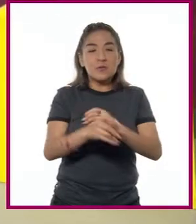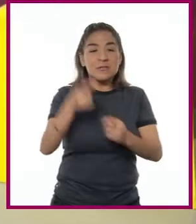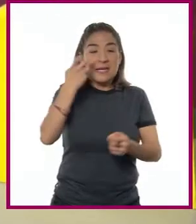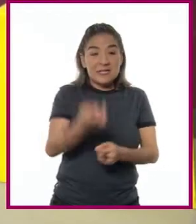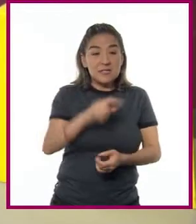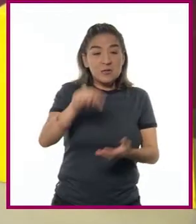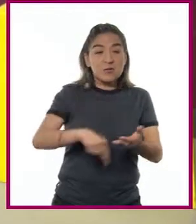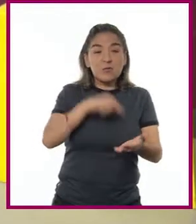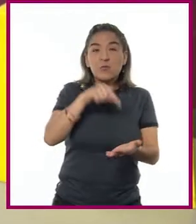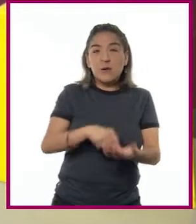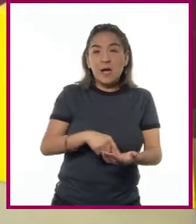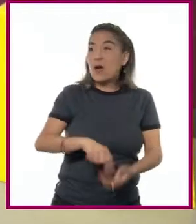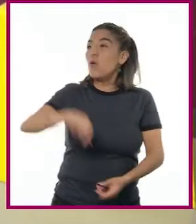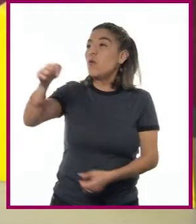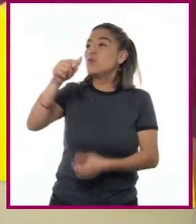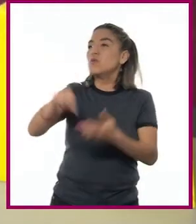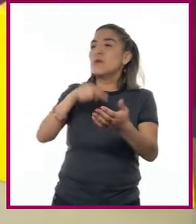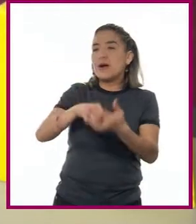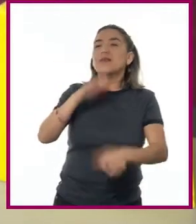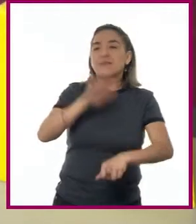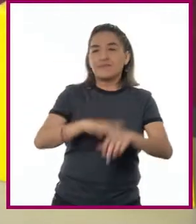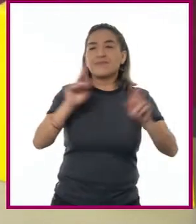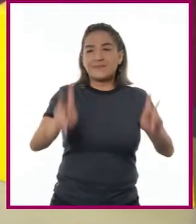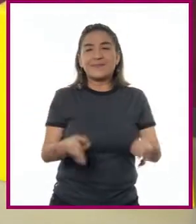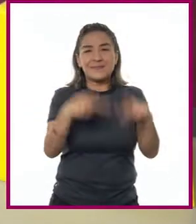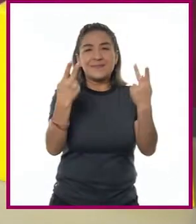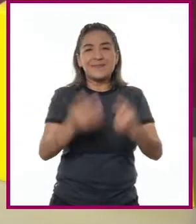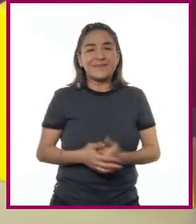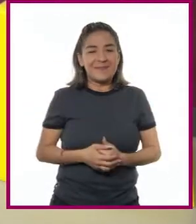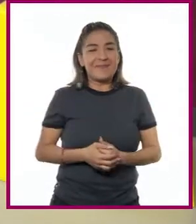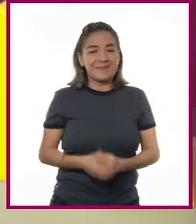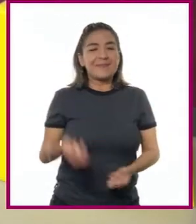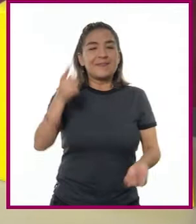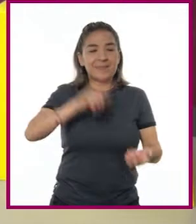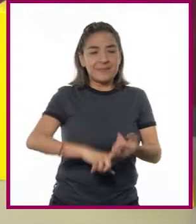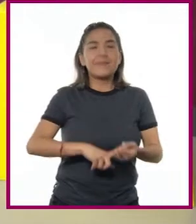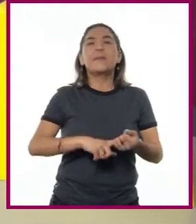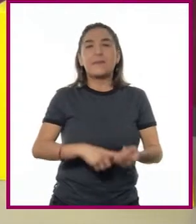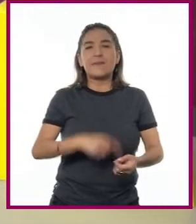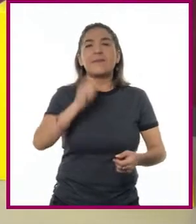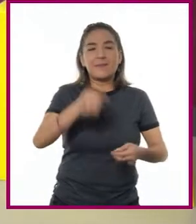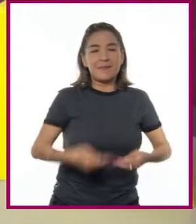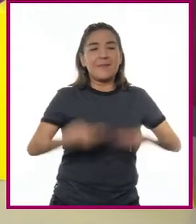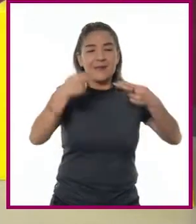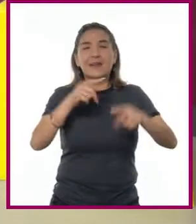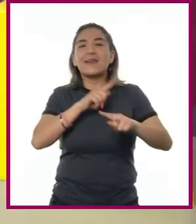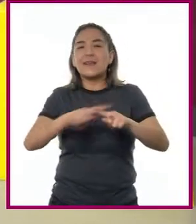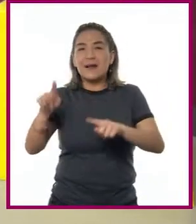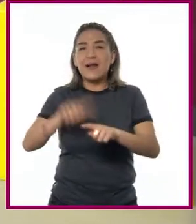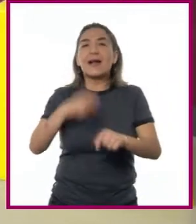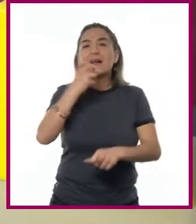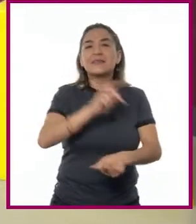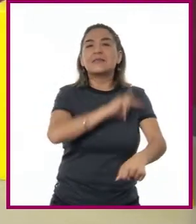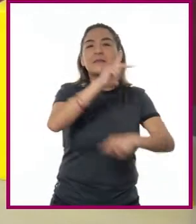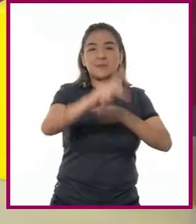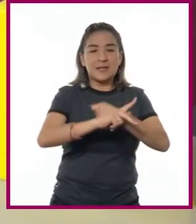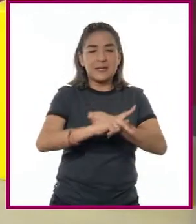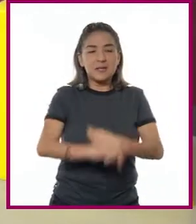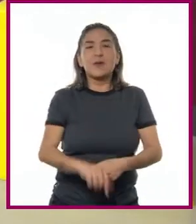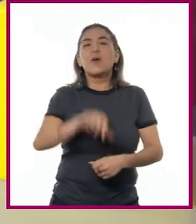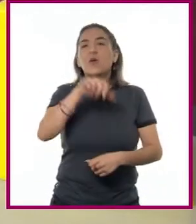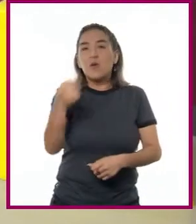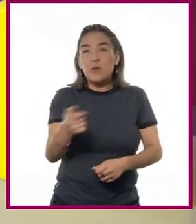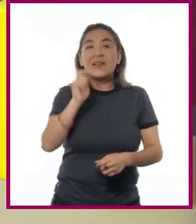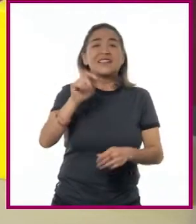se venden en otro muy lejano. Incluso se realiza una parte del producto en un país, otra en otro